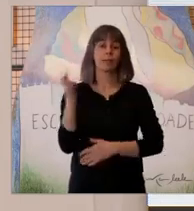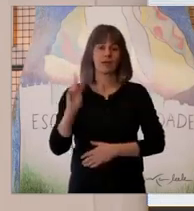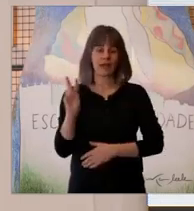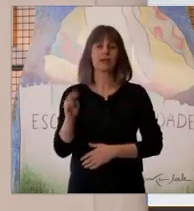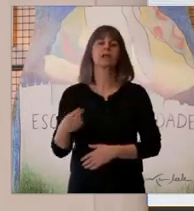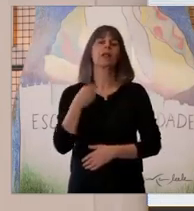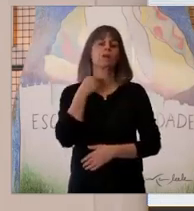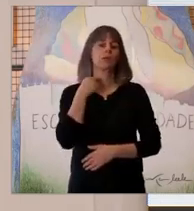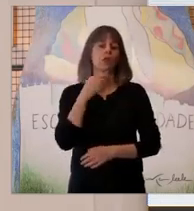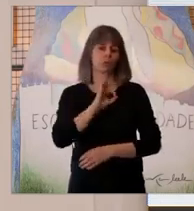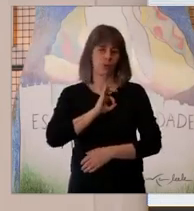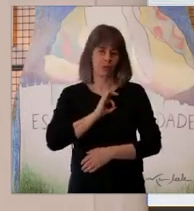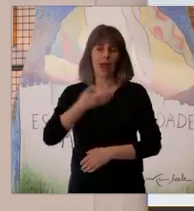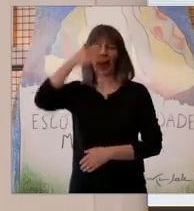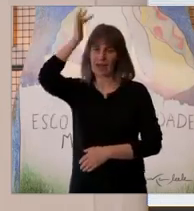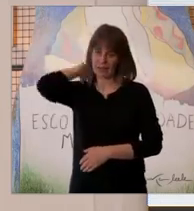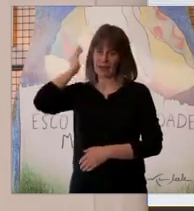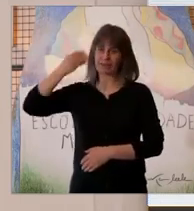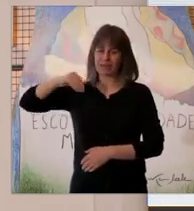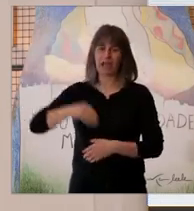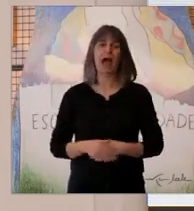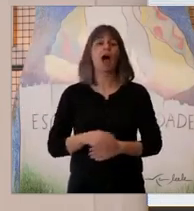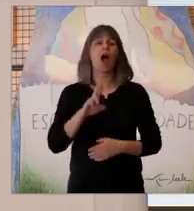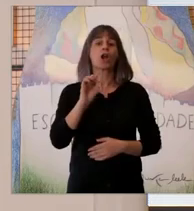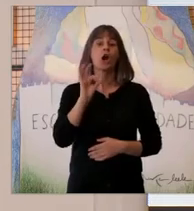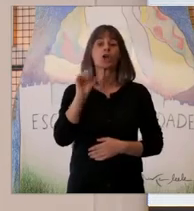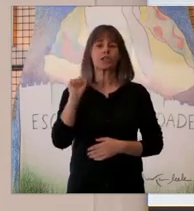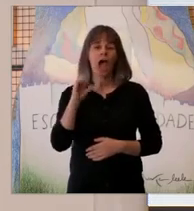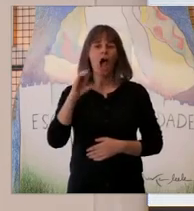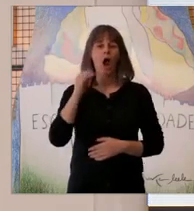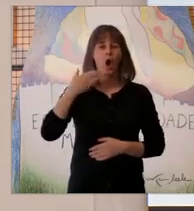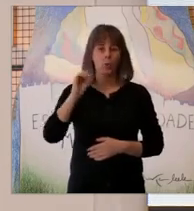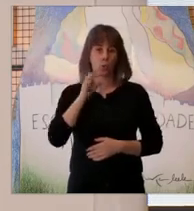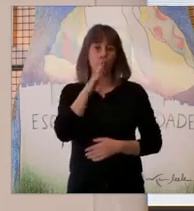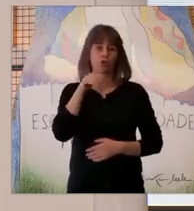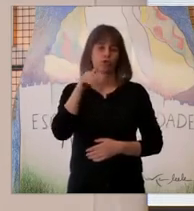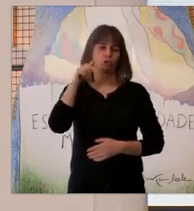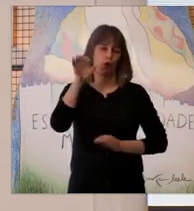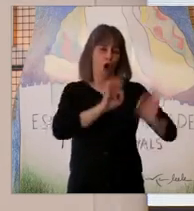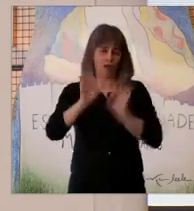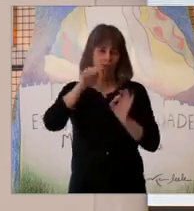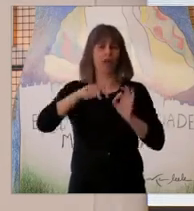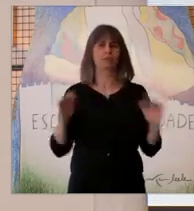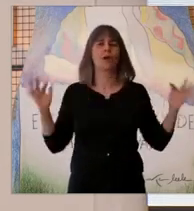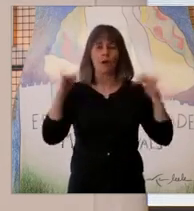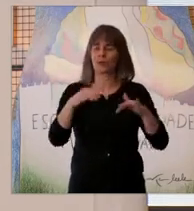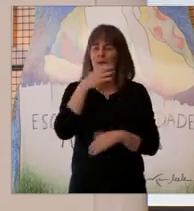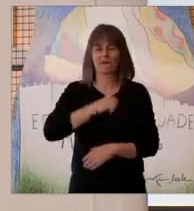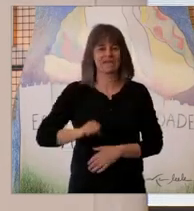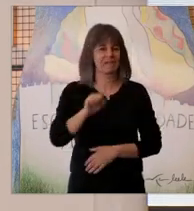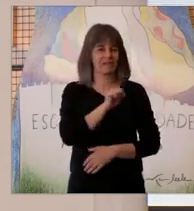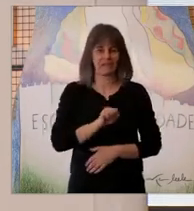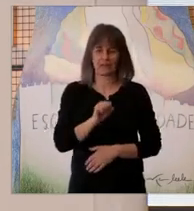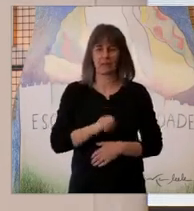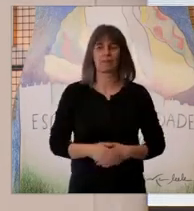de pontevedra Carmela presidenta a Rosa cobo por el por el desarrollo de este encuentro maravilloso que